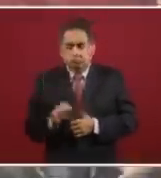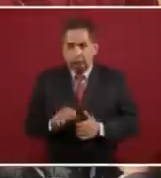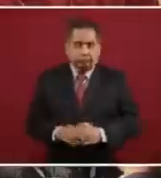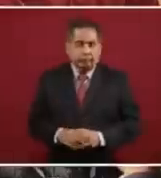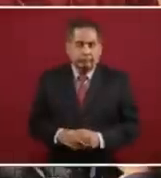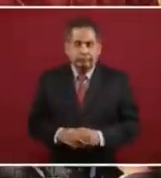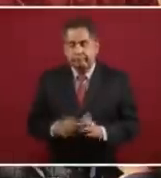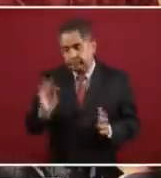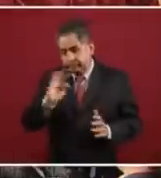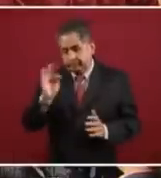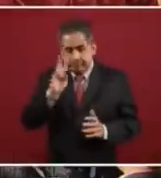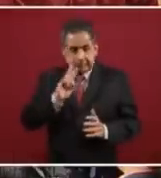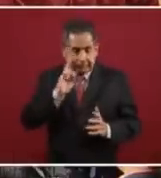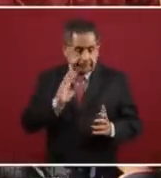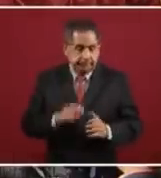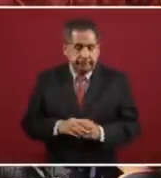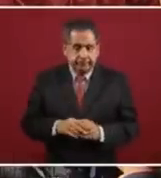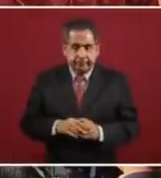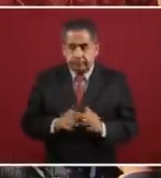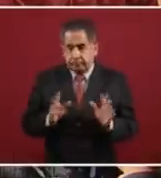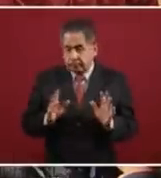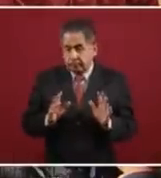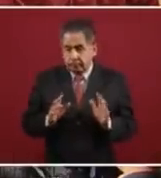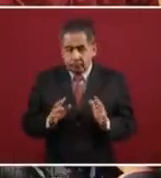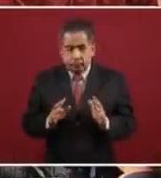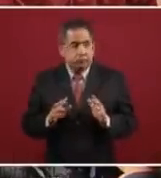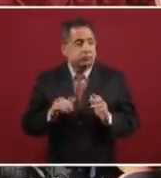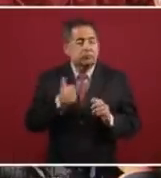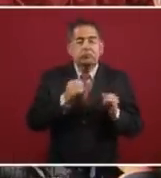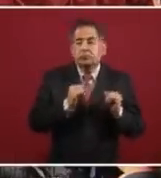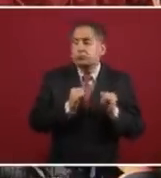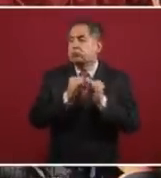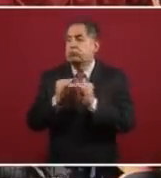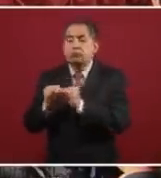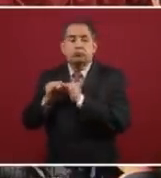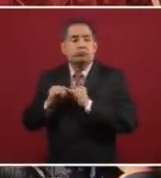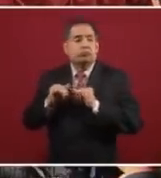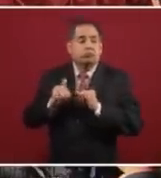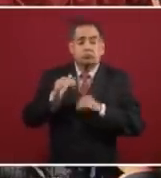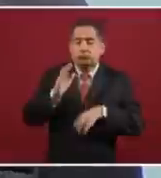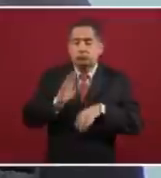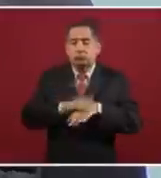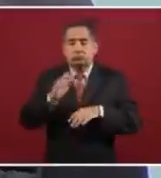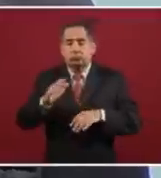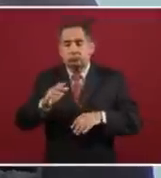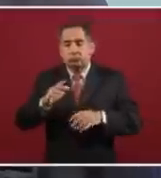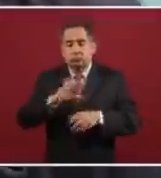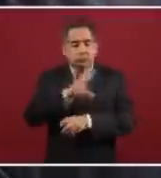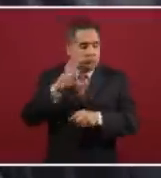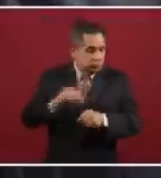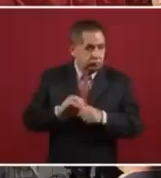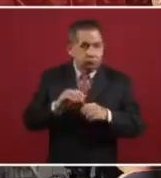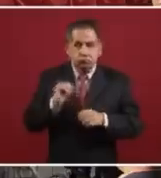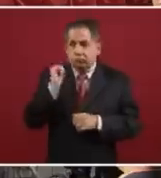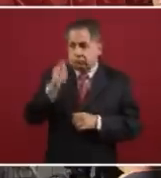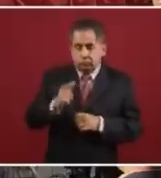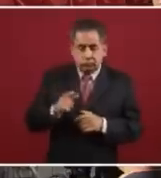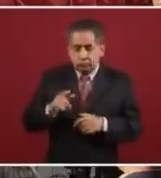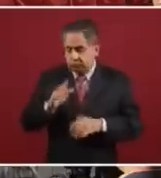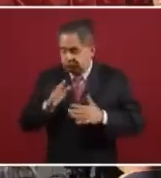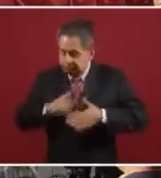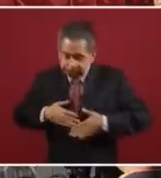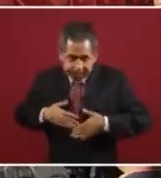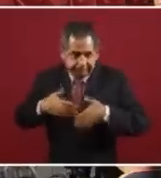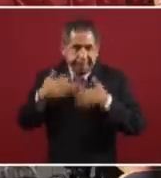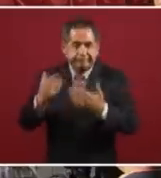70.9%. Pudiera decir que no hay institución en el país, pública, social o privada, que